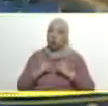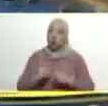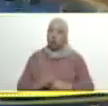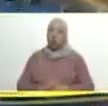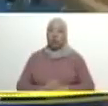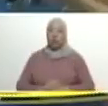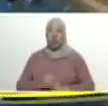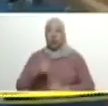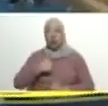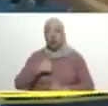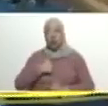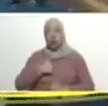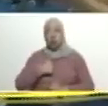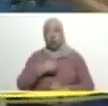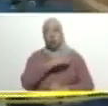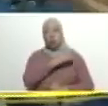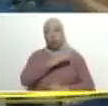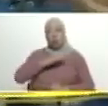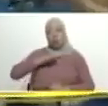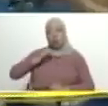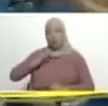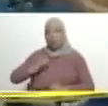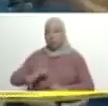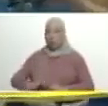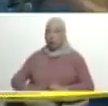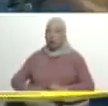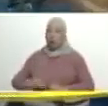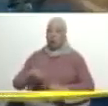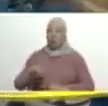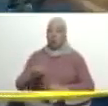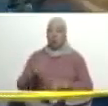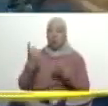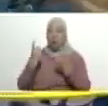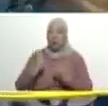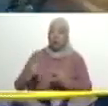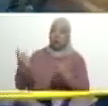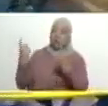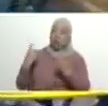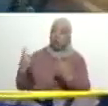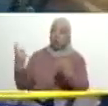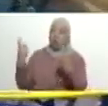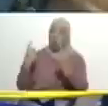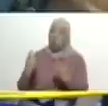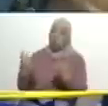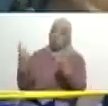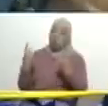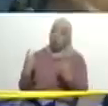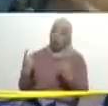yo soy cristiana y se nos ha enseñado que